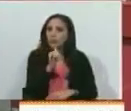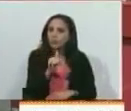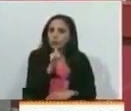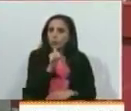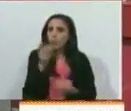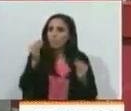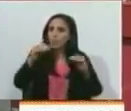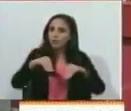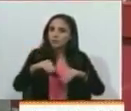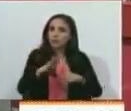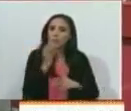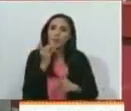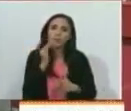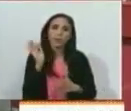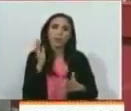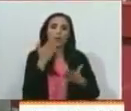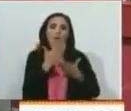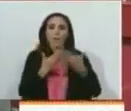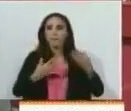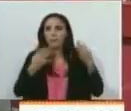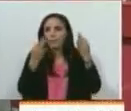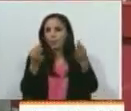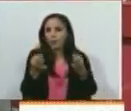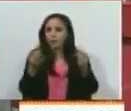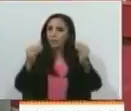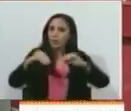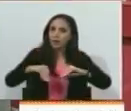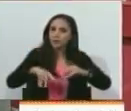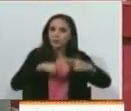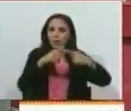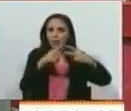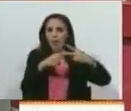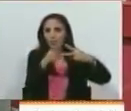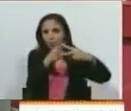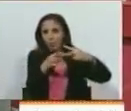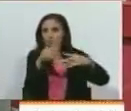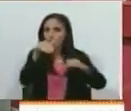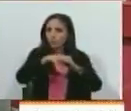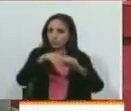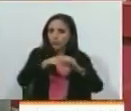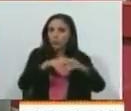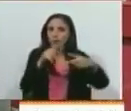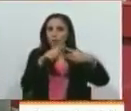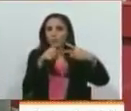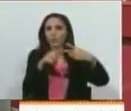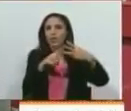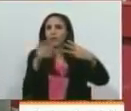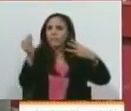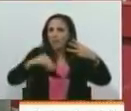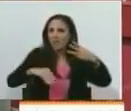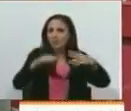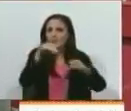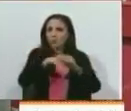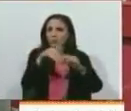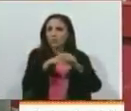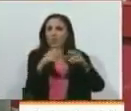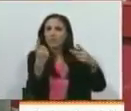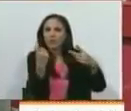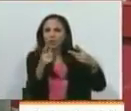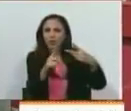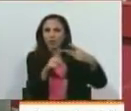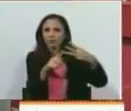que además de las elecciones de la Asamblea Nacional se realicen las elecciones que están pendientes. ¿Cuáles son? Las